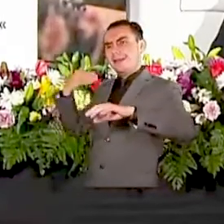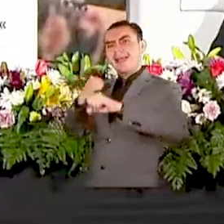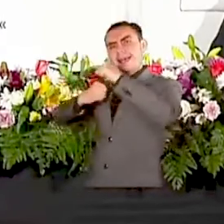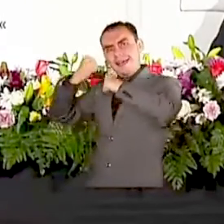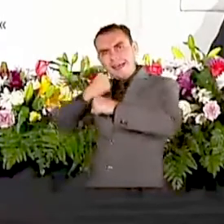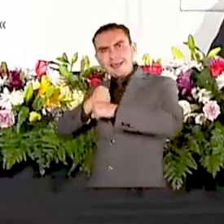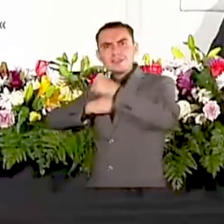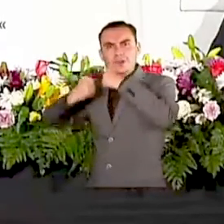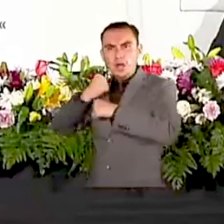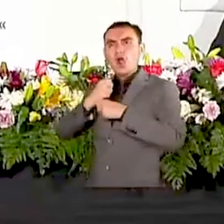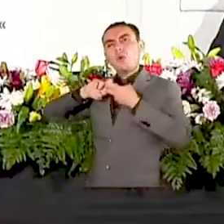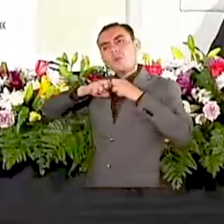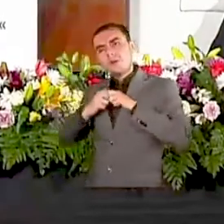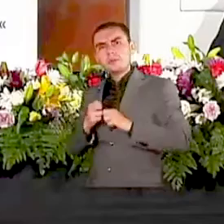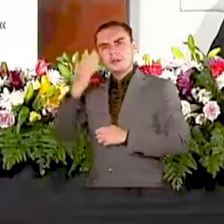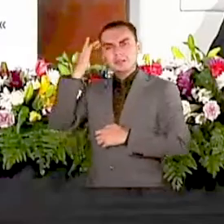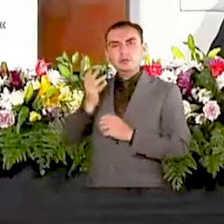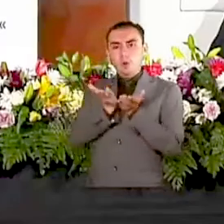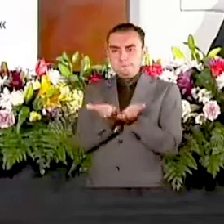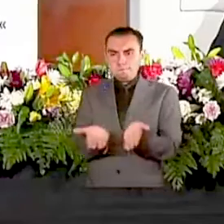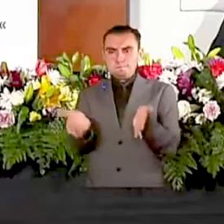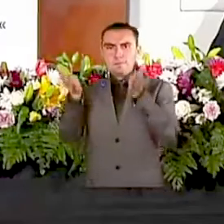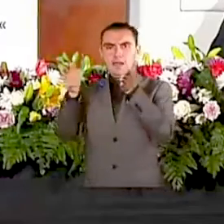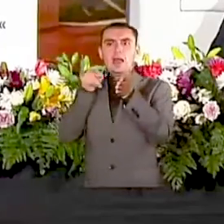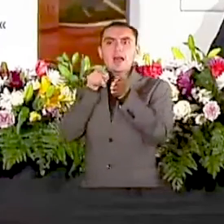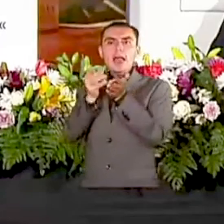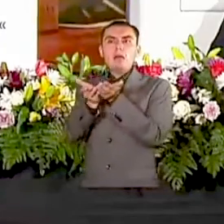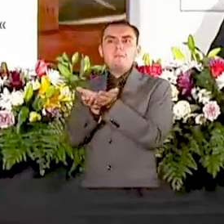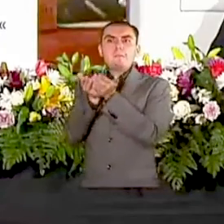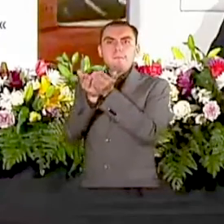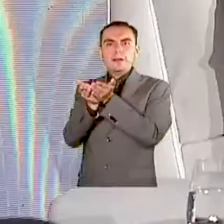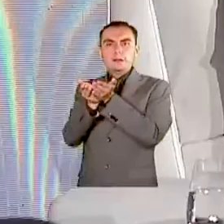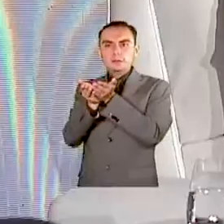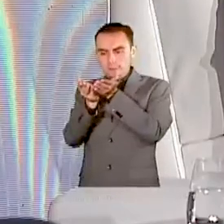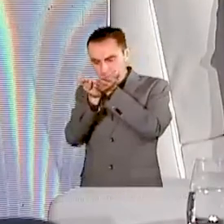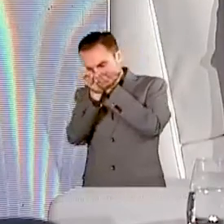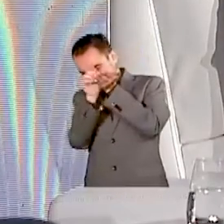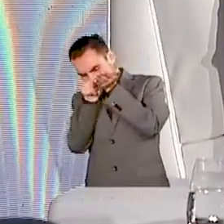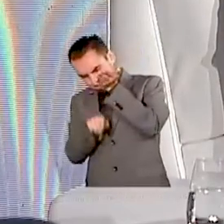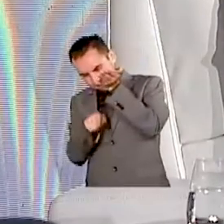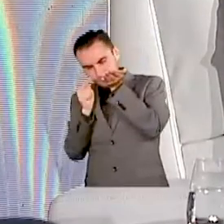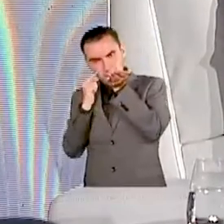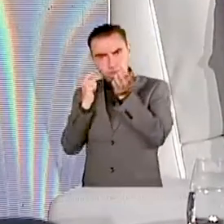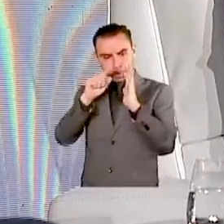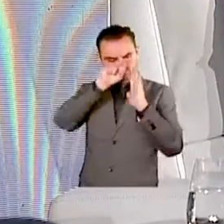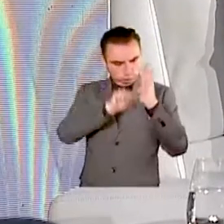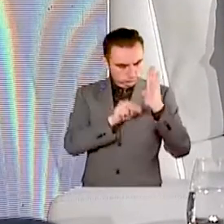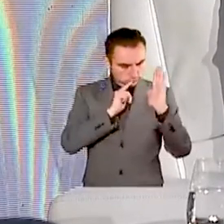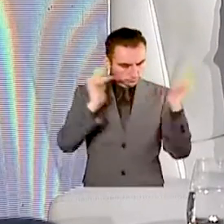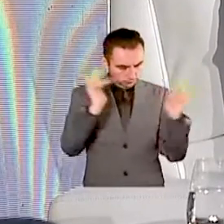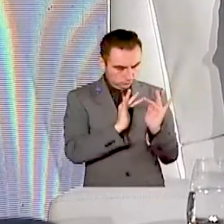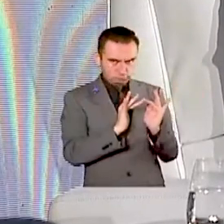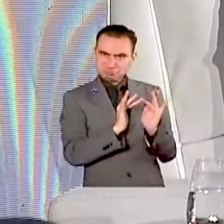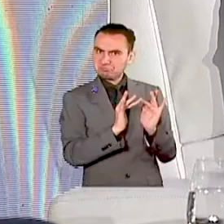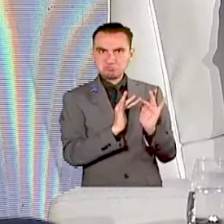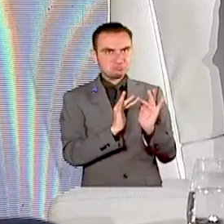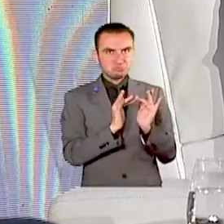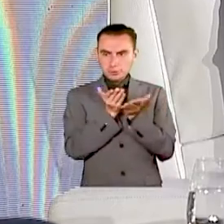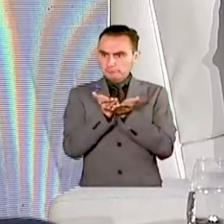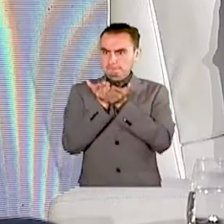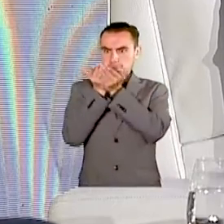la dificultad que el canal navegable no presentaba una profundidad correspondiente para el ingreso de